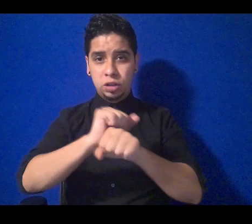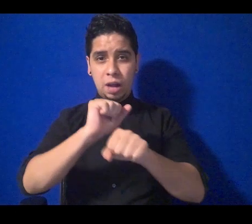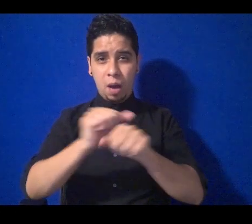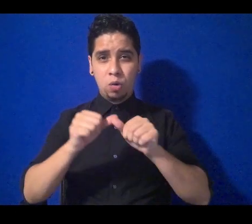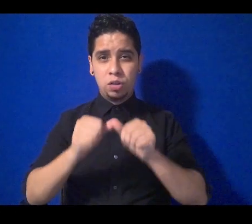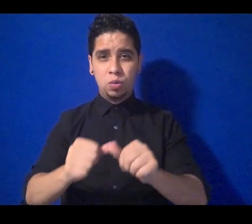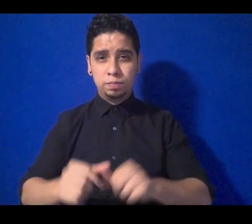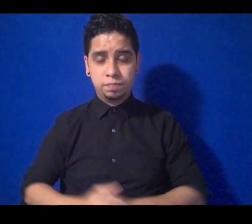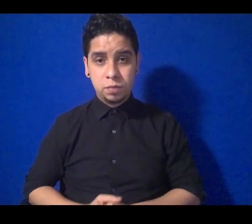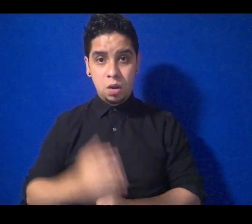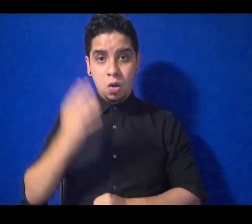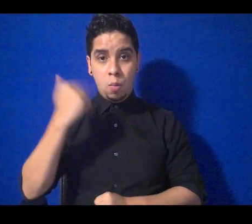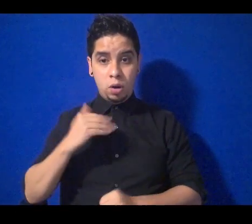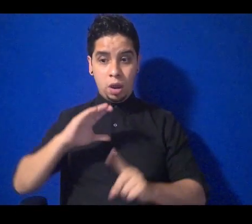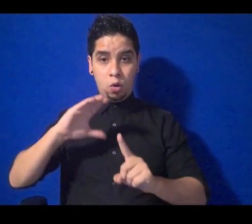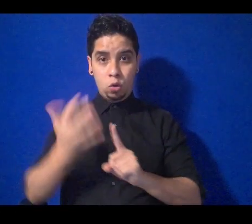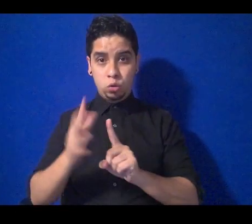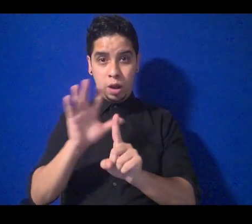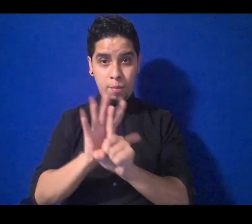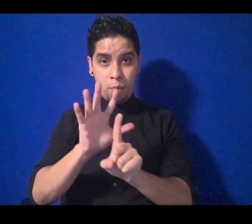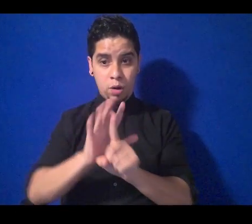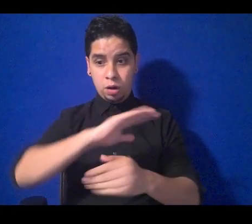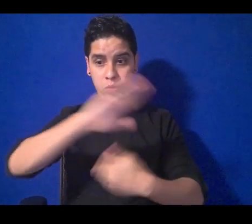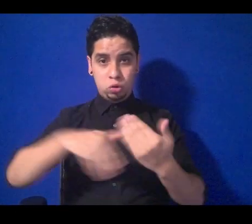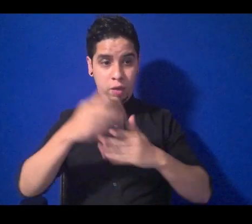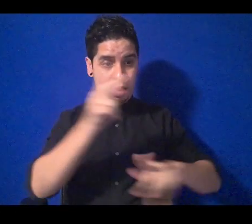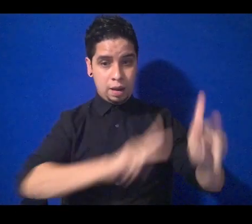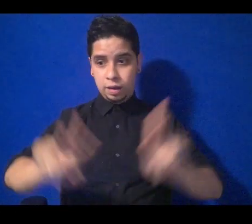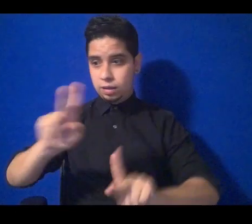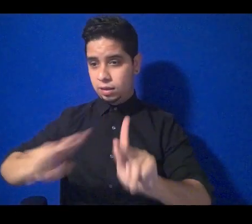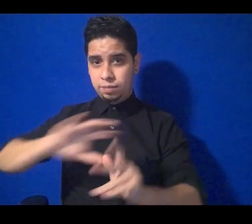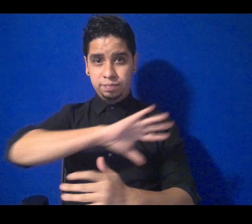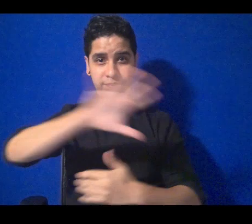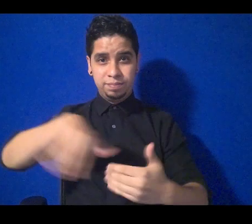nuestro trabajo. Porque cultura popular somos todos.